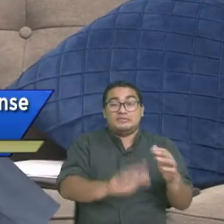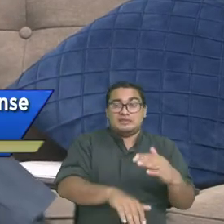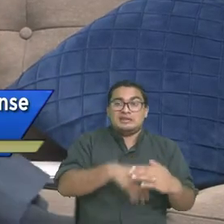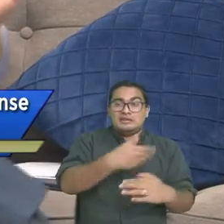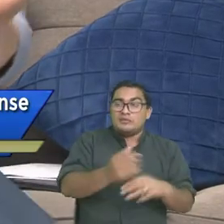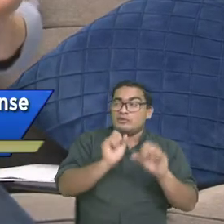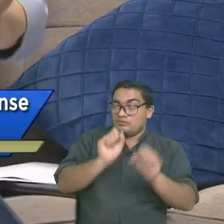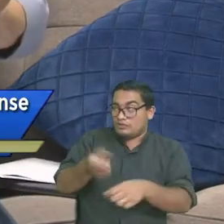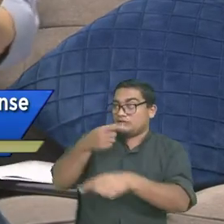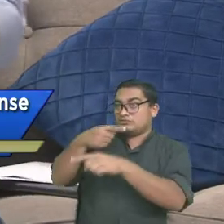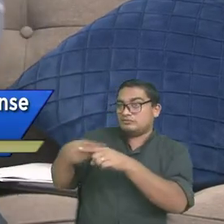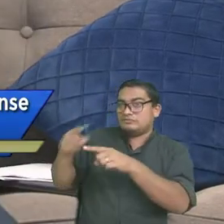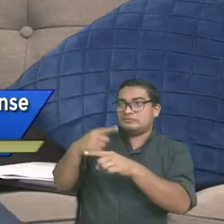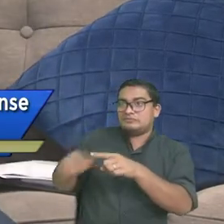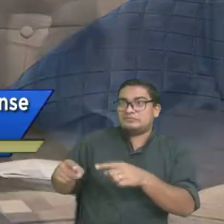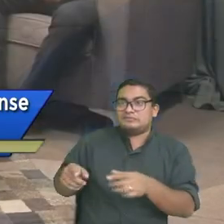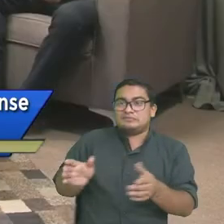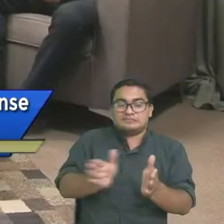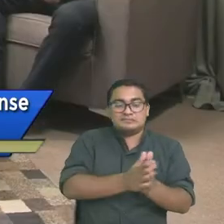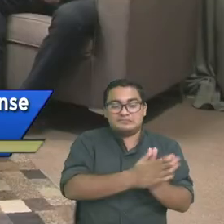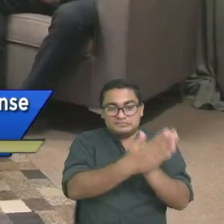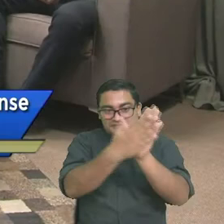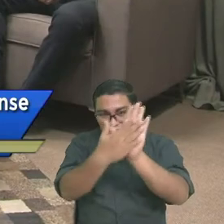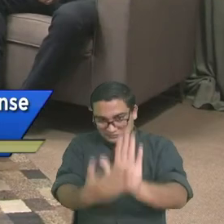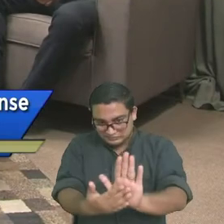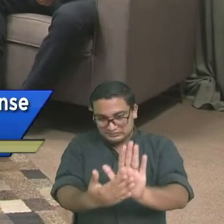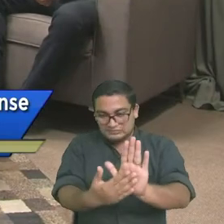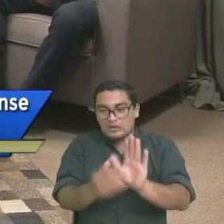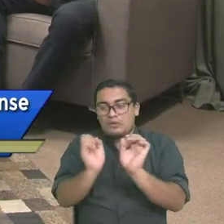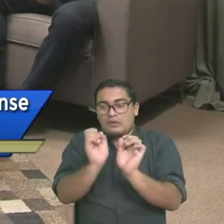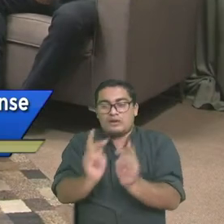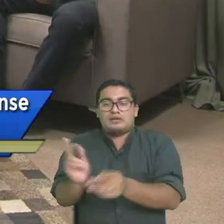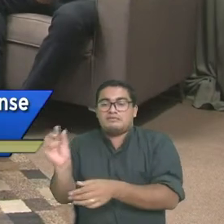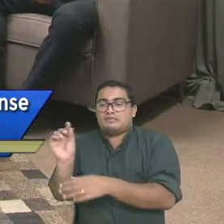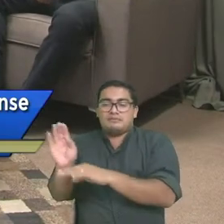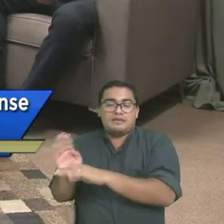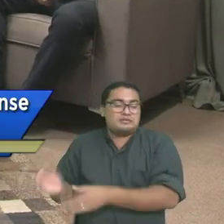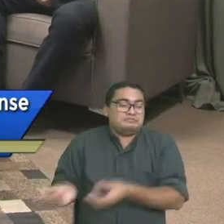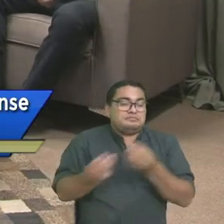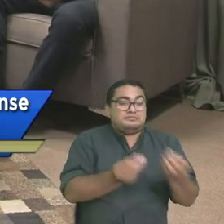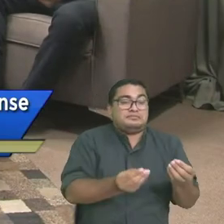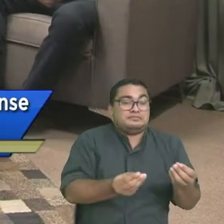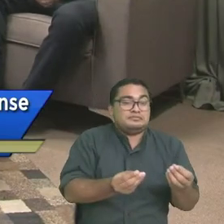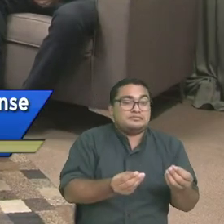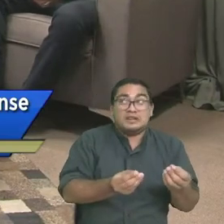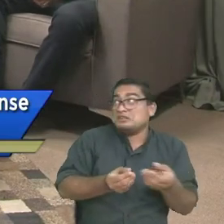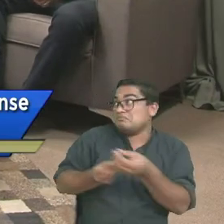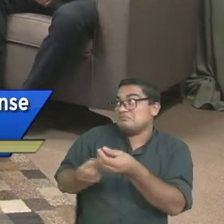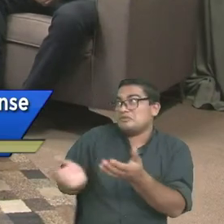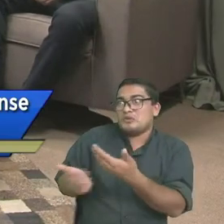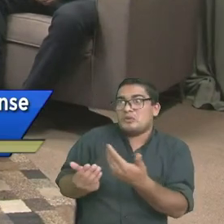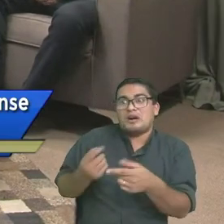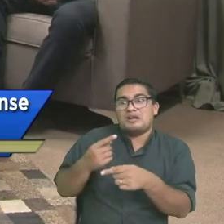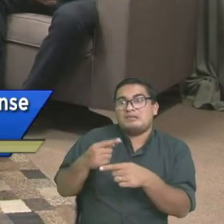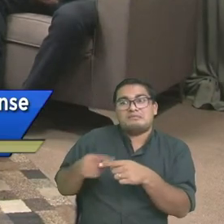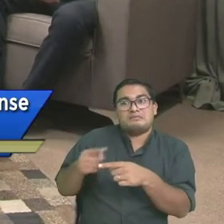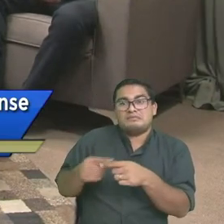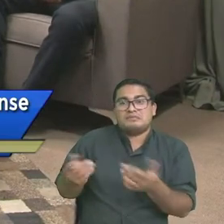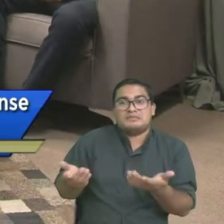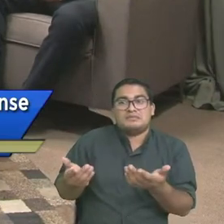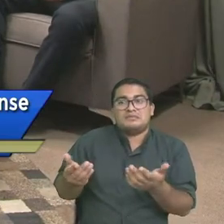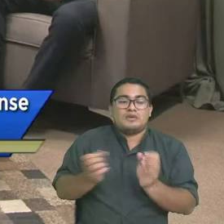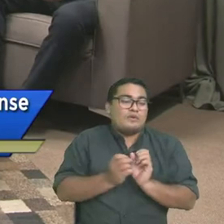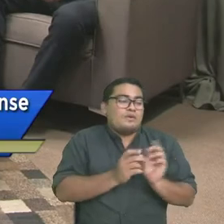podés pagar. ¿Me lo demostraste? Aquí tenés la plata. ¿No me lo demostraste? Mire, con todo el dolor de mi alma,